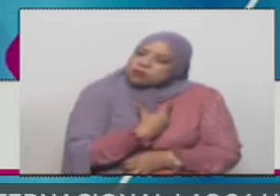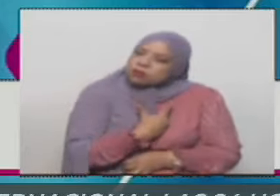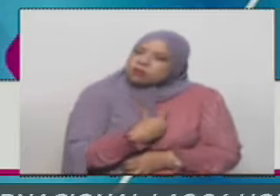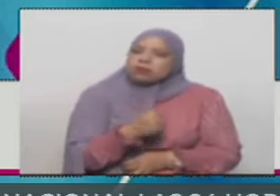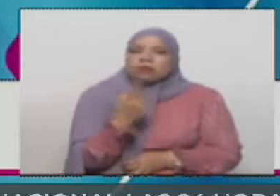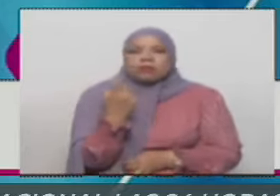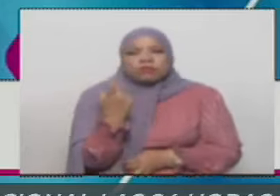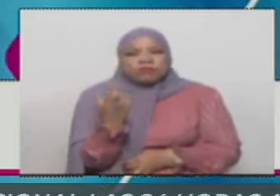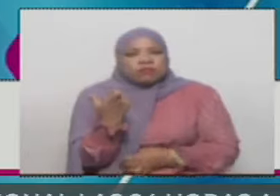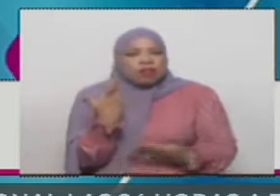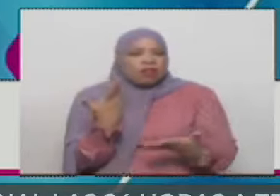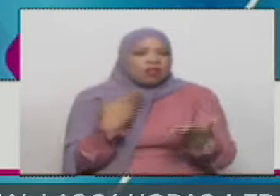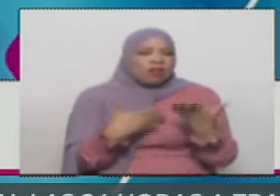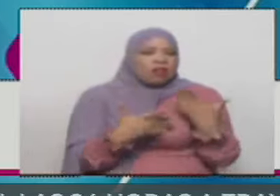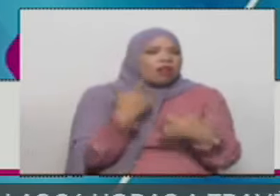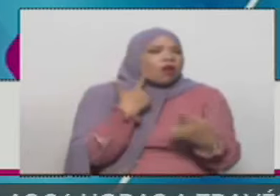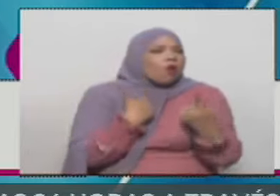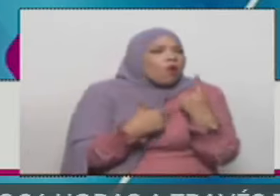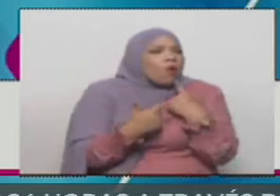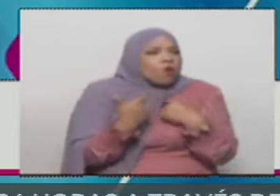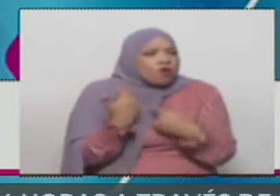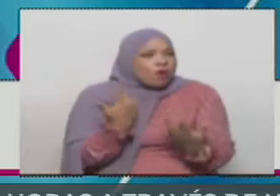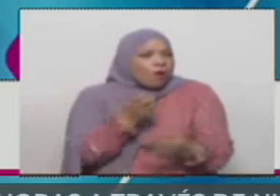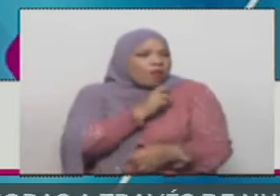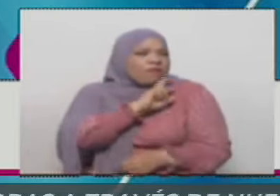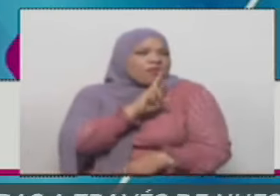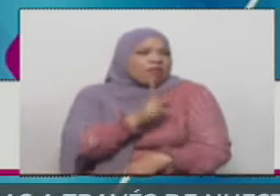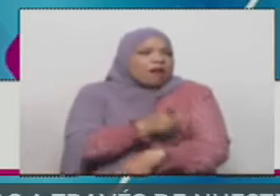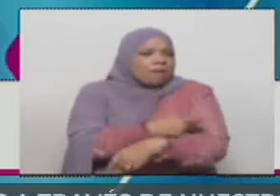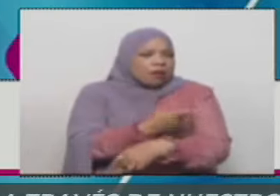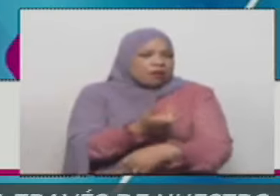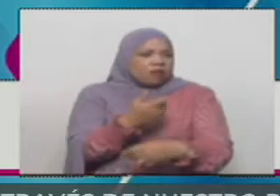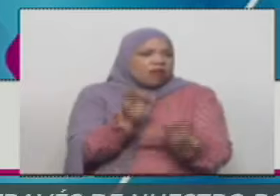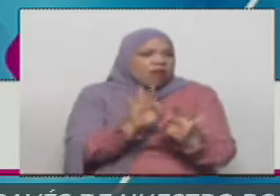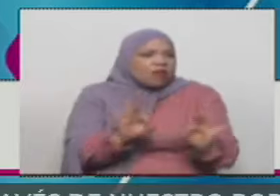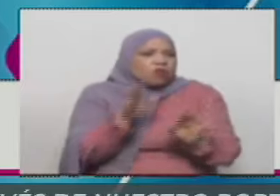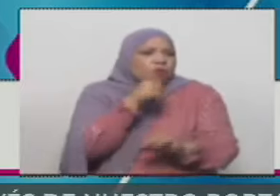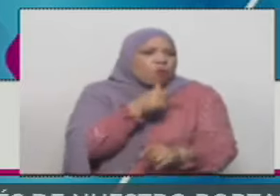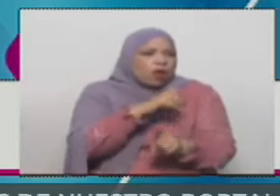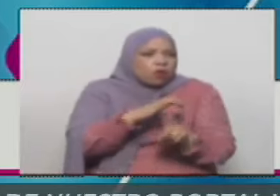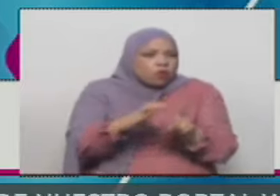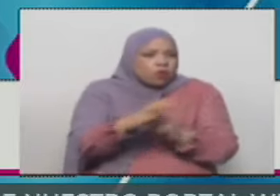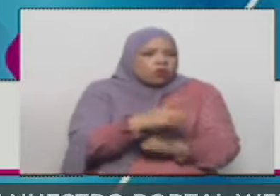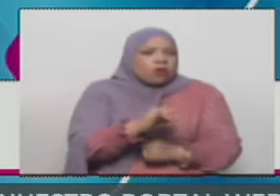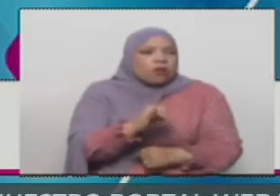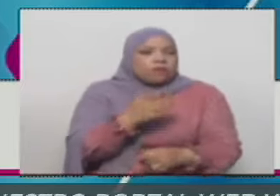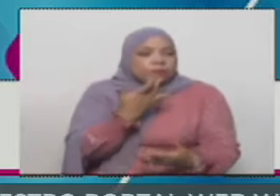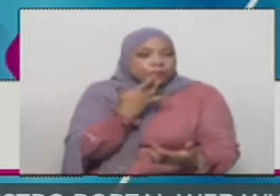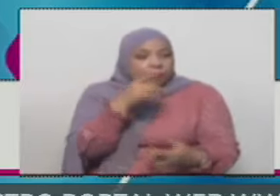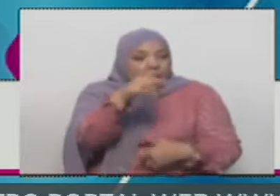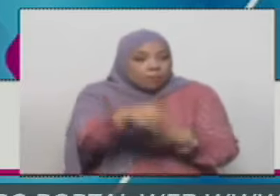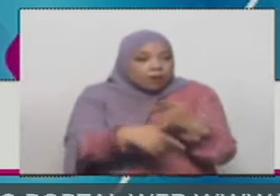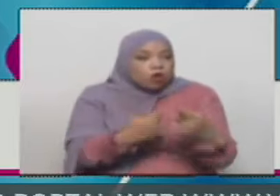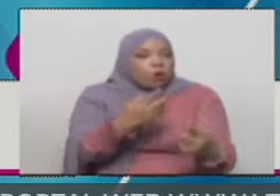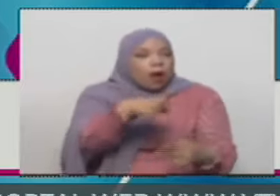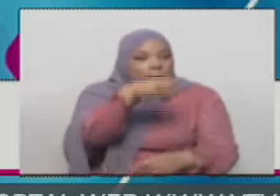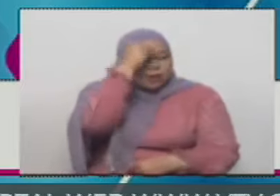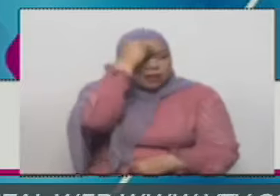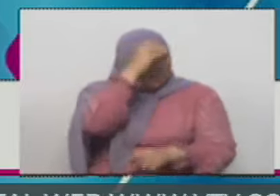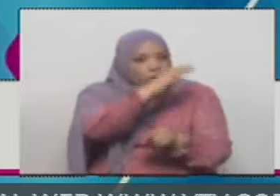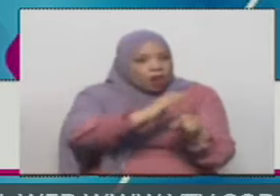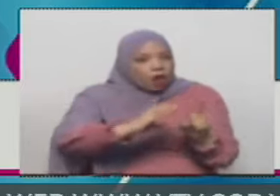faltas de vitalidad, serían unas vidas inertes. En cambio, al acercarnos a esa diversidad cultural encontramos